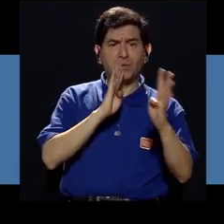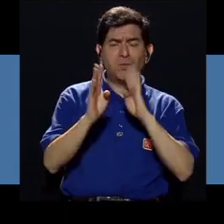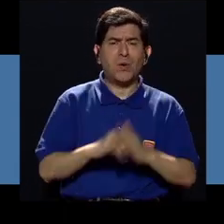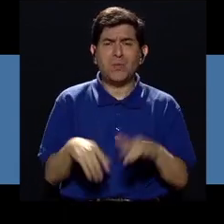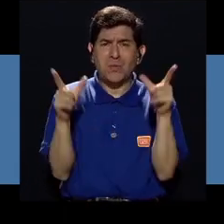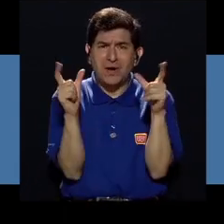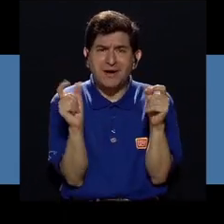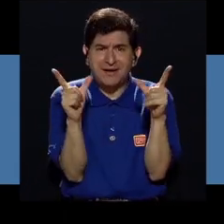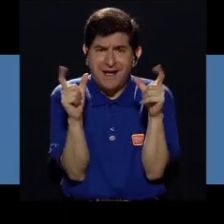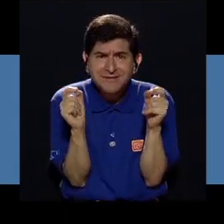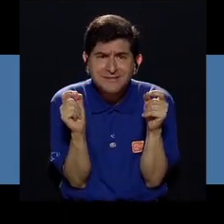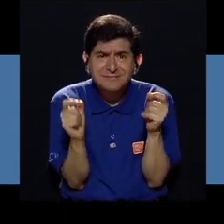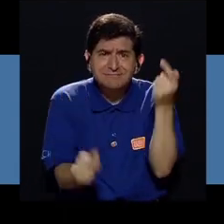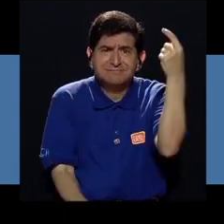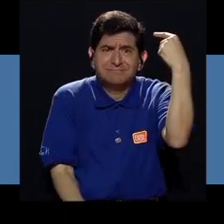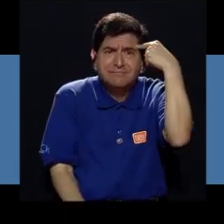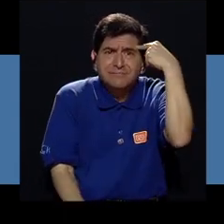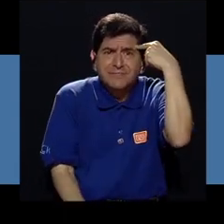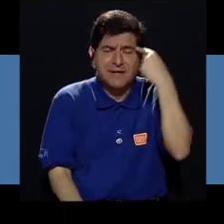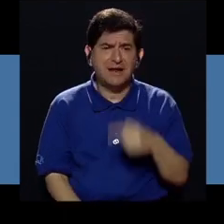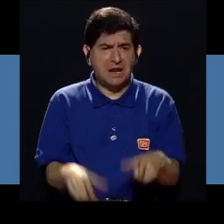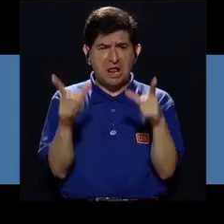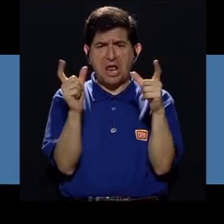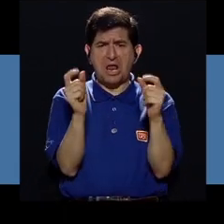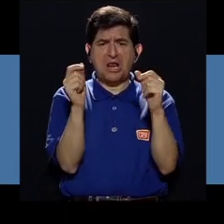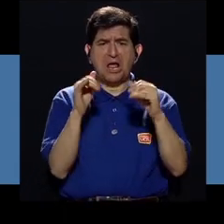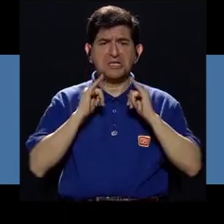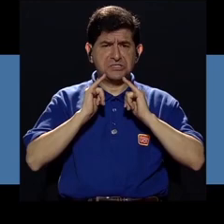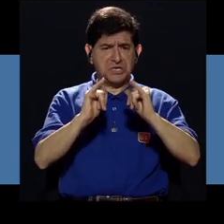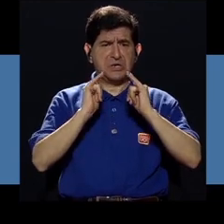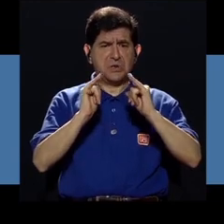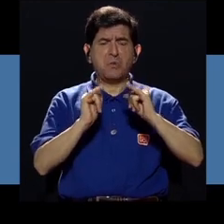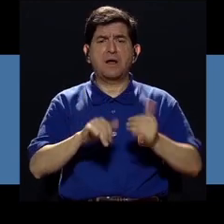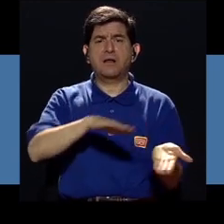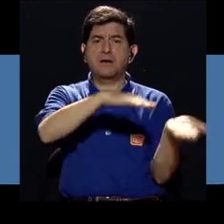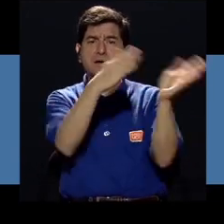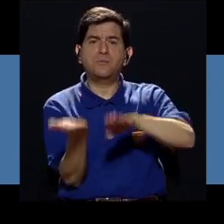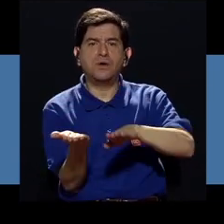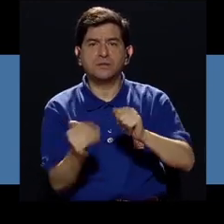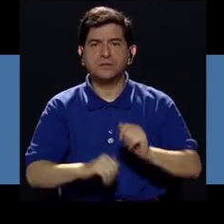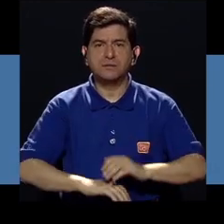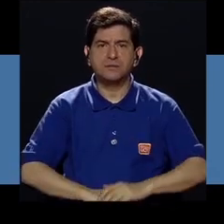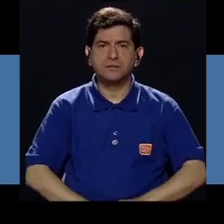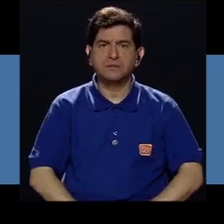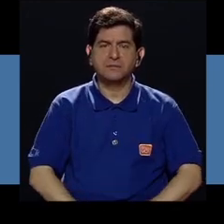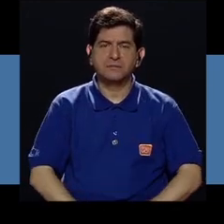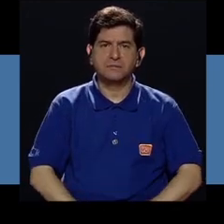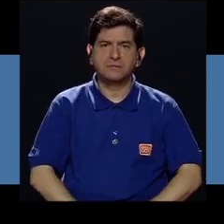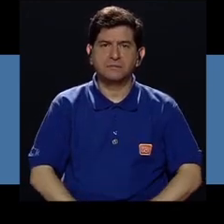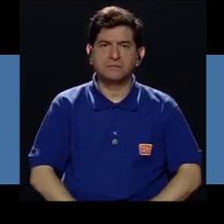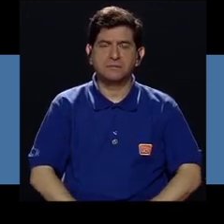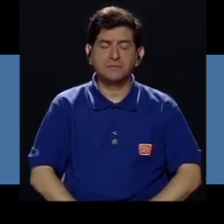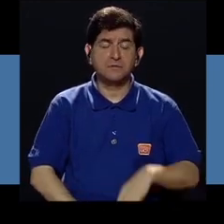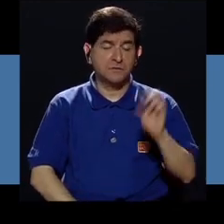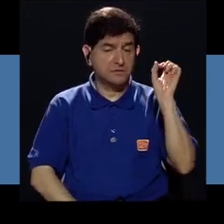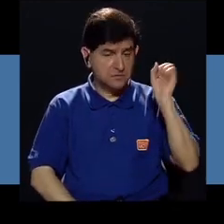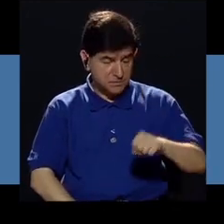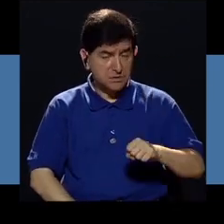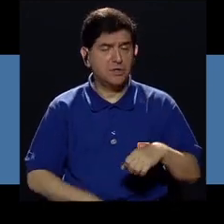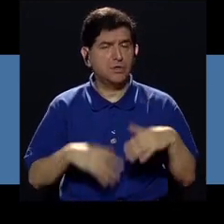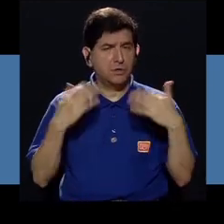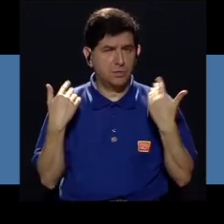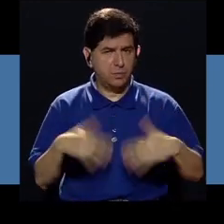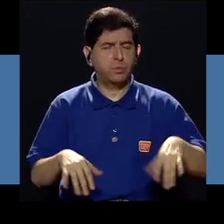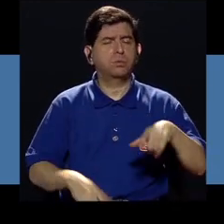uno piensa en que el cáncer es sinónimo de muerte entonces sí fue muy muy